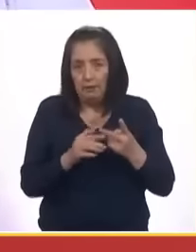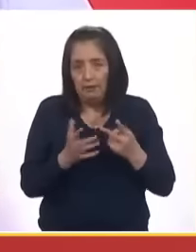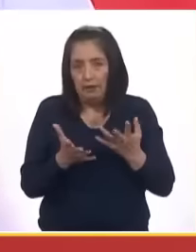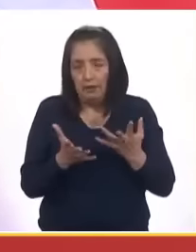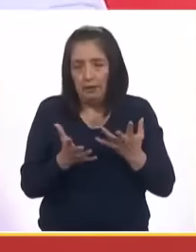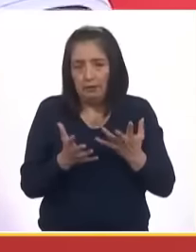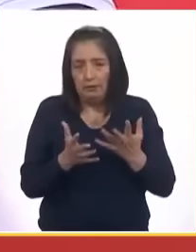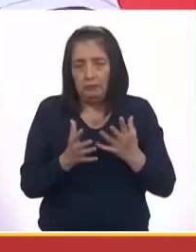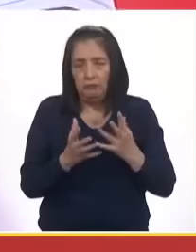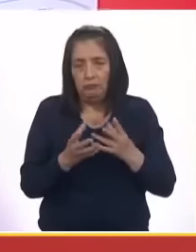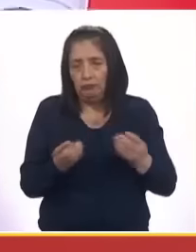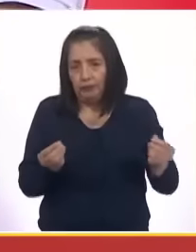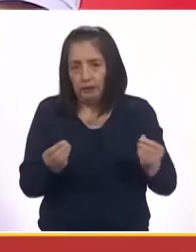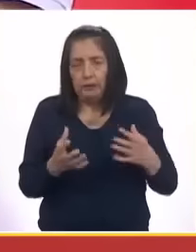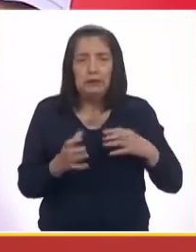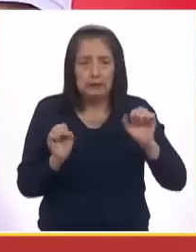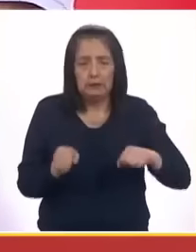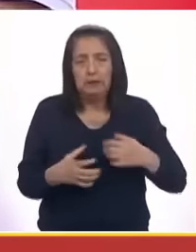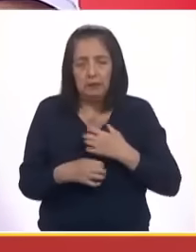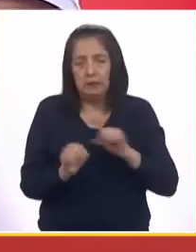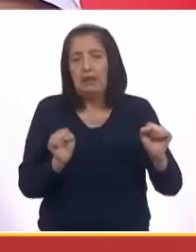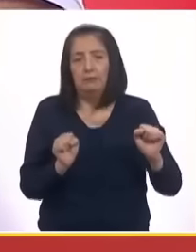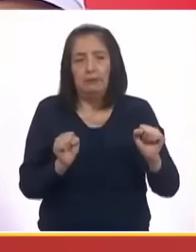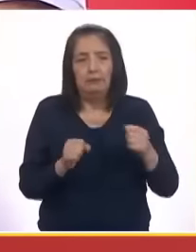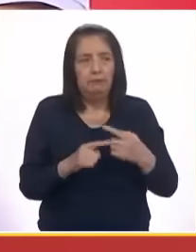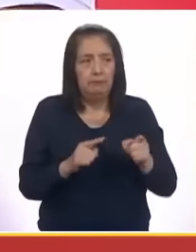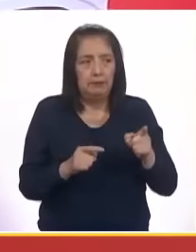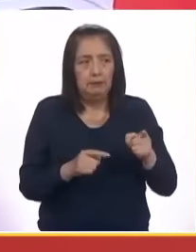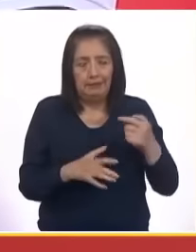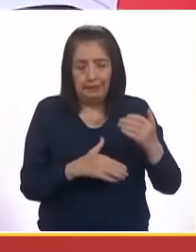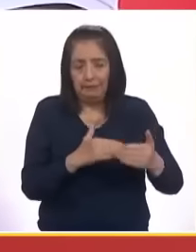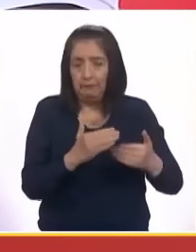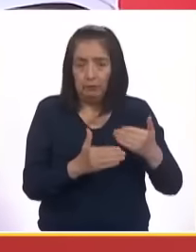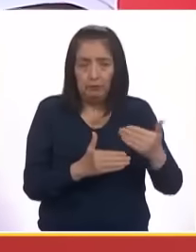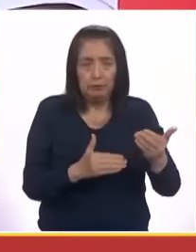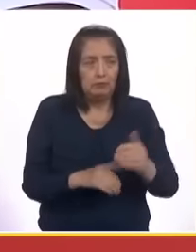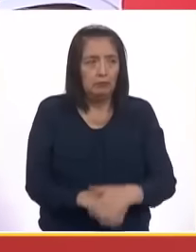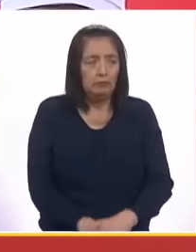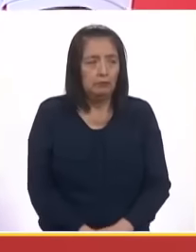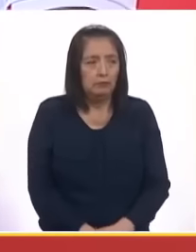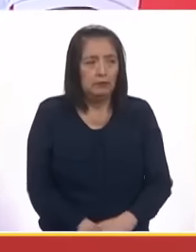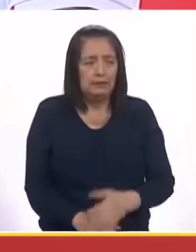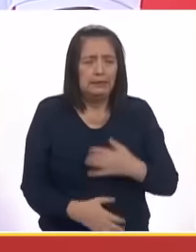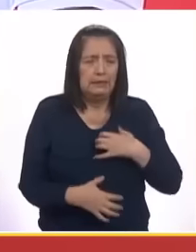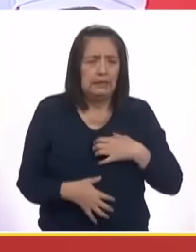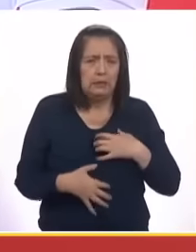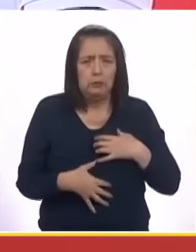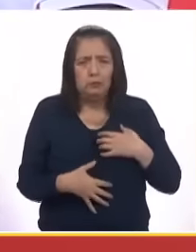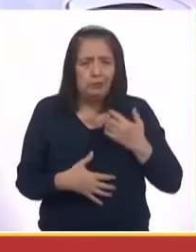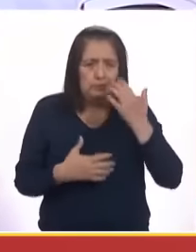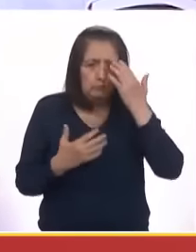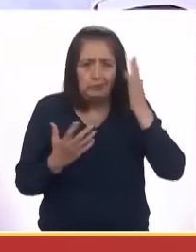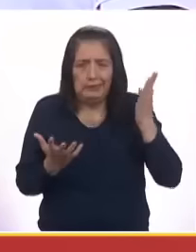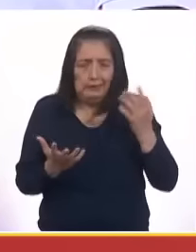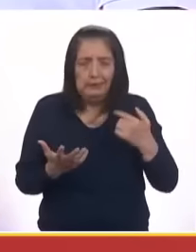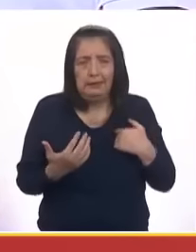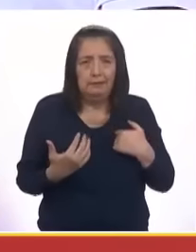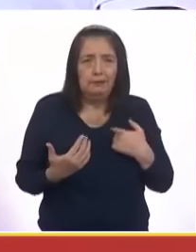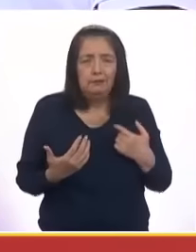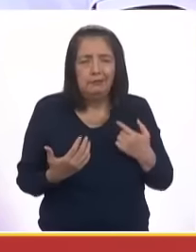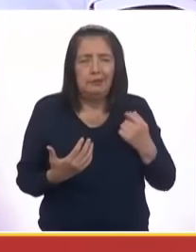y te salves. Pero en ese proceso de angustia, de incertidumbre, te das